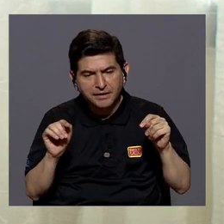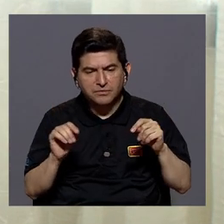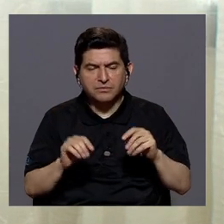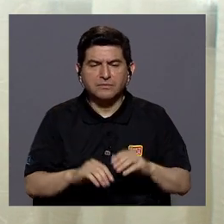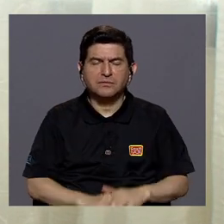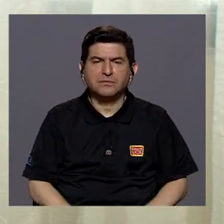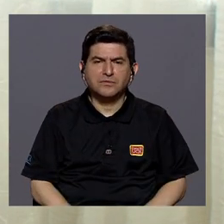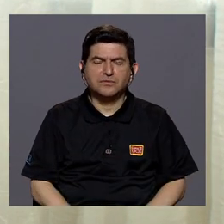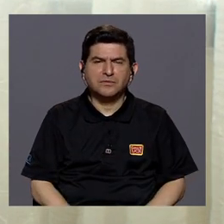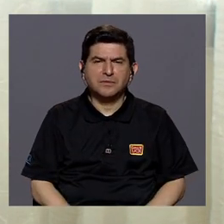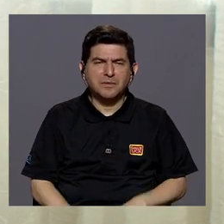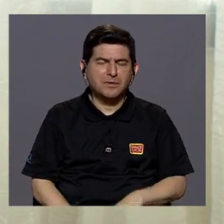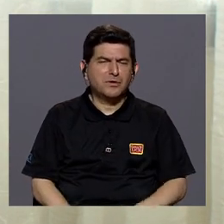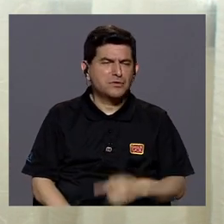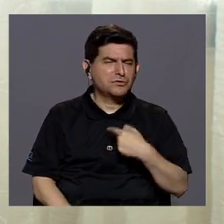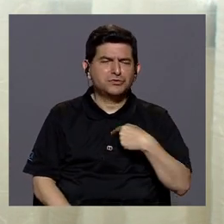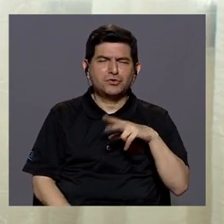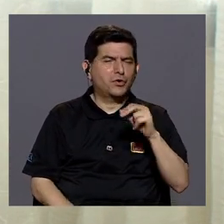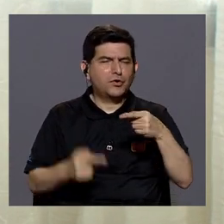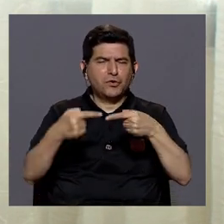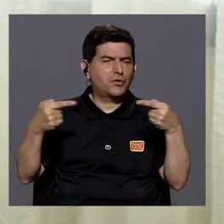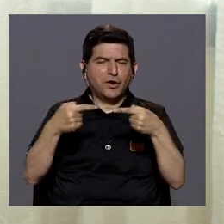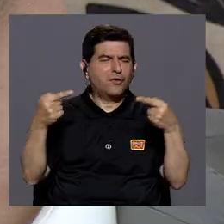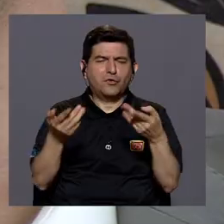Pero mejor yo no lo quiero echar encima más, entonces